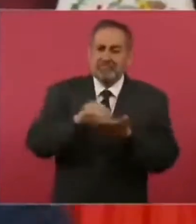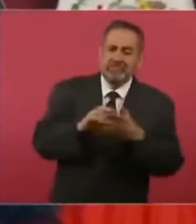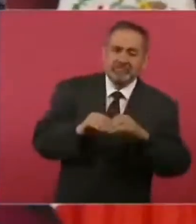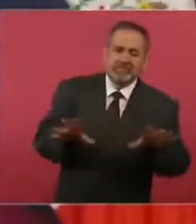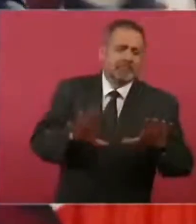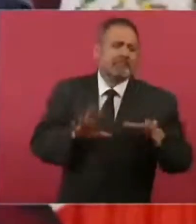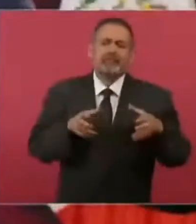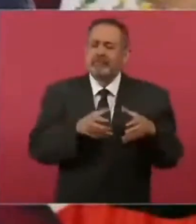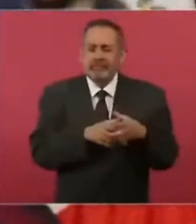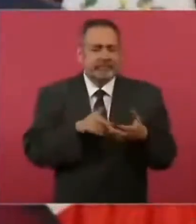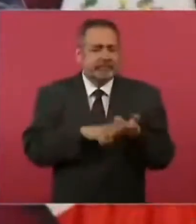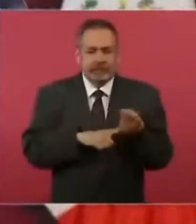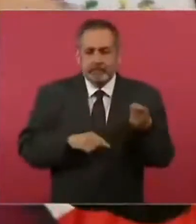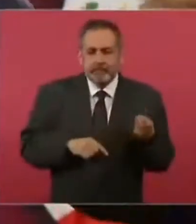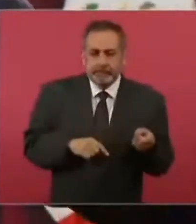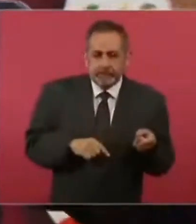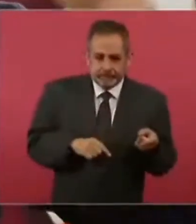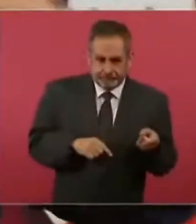armados, pero